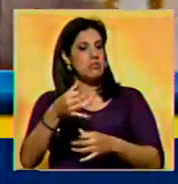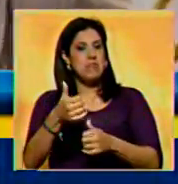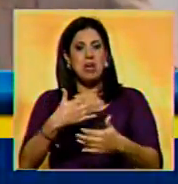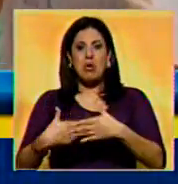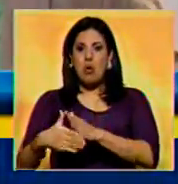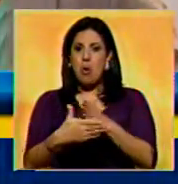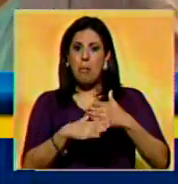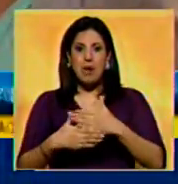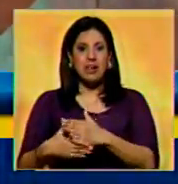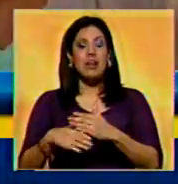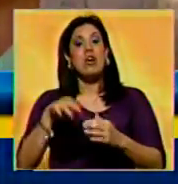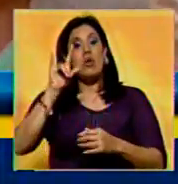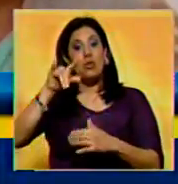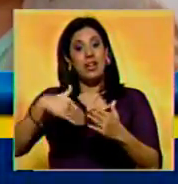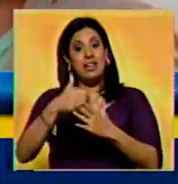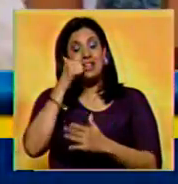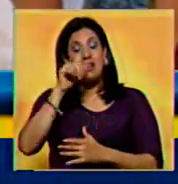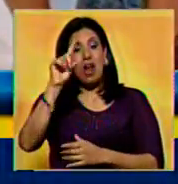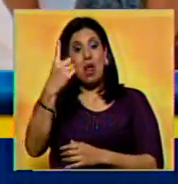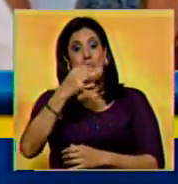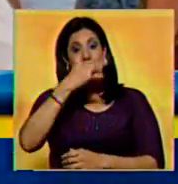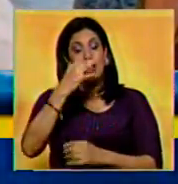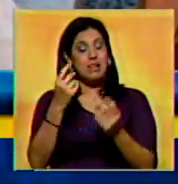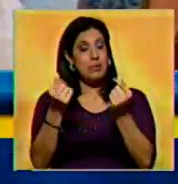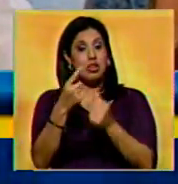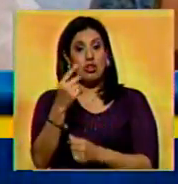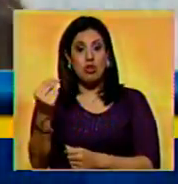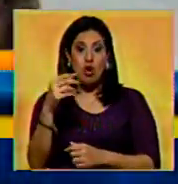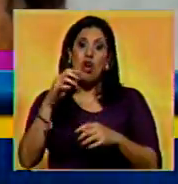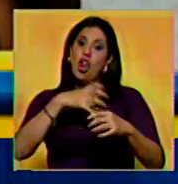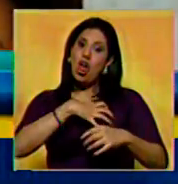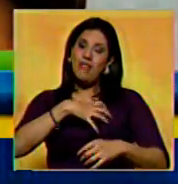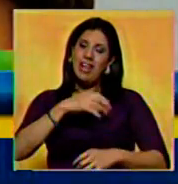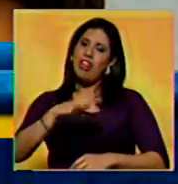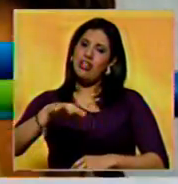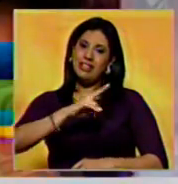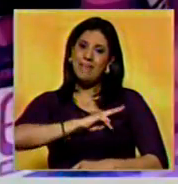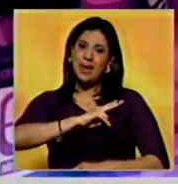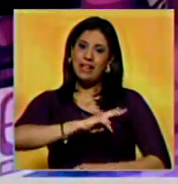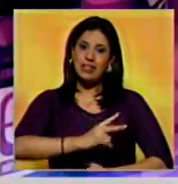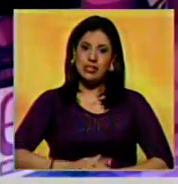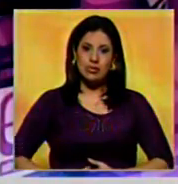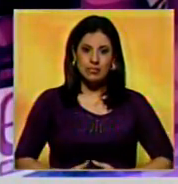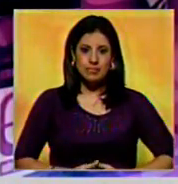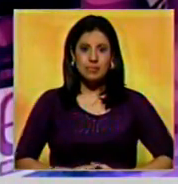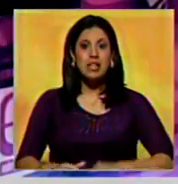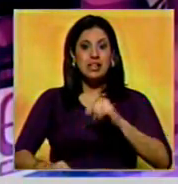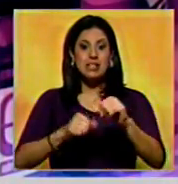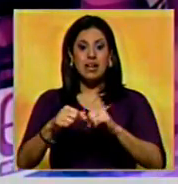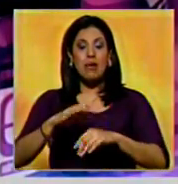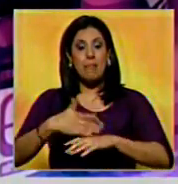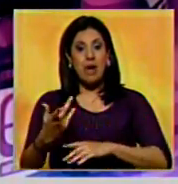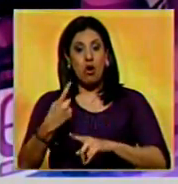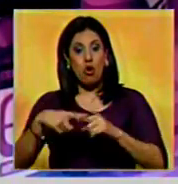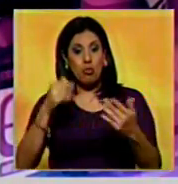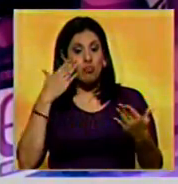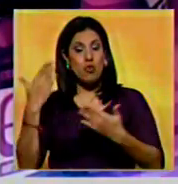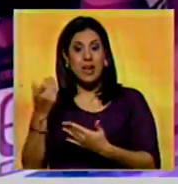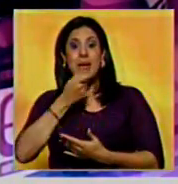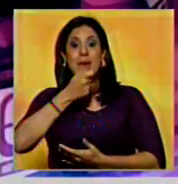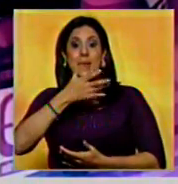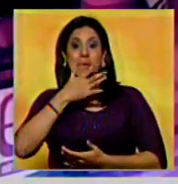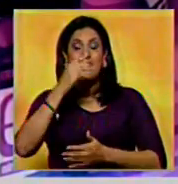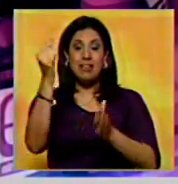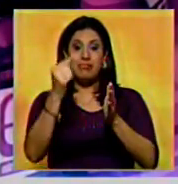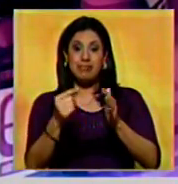bien. De lunes a sábado a la 1 de la tarde, no te pierdas La Tempestad por Venevisión. Y continuamos con más porque Luisa Lucci, mujer de la belleza